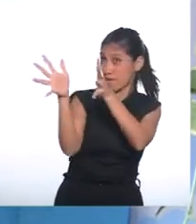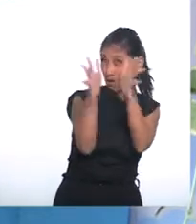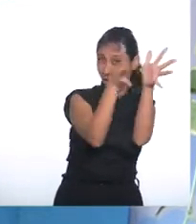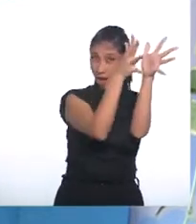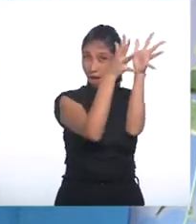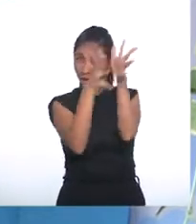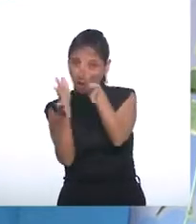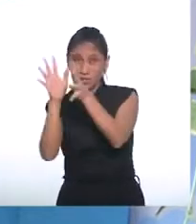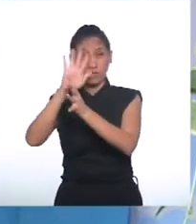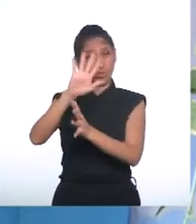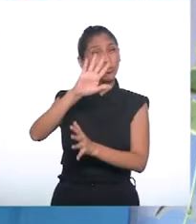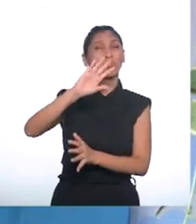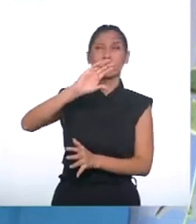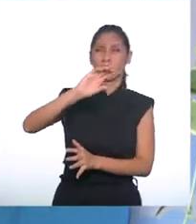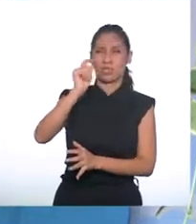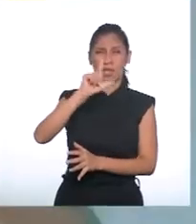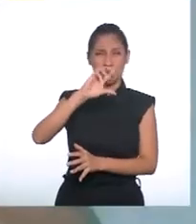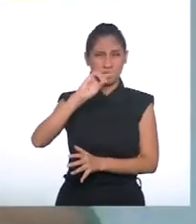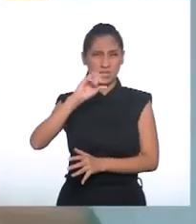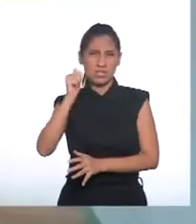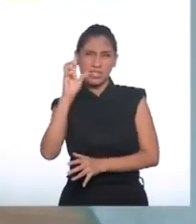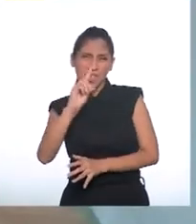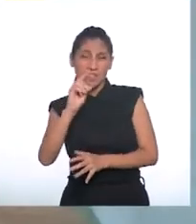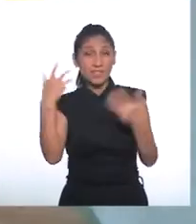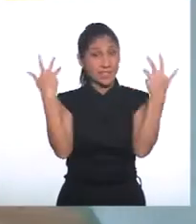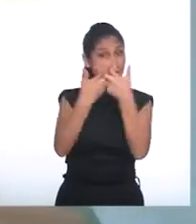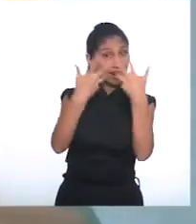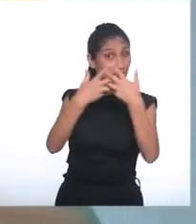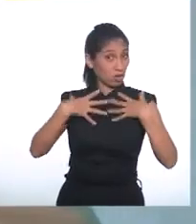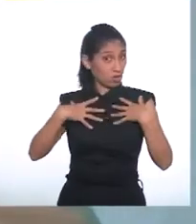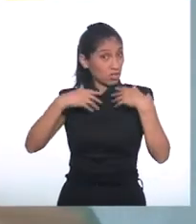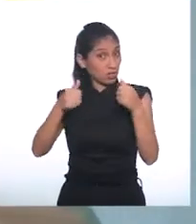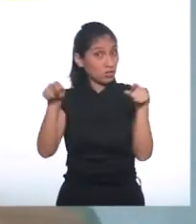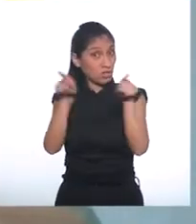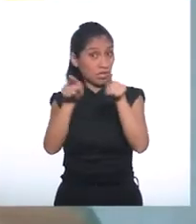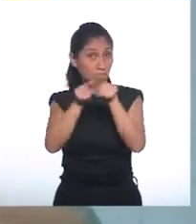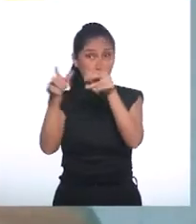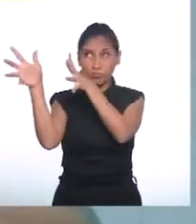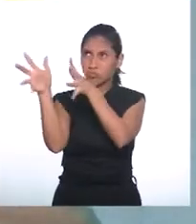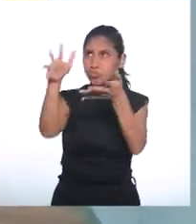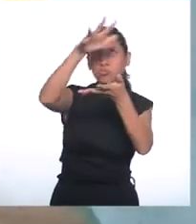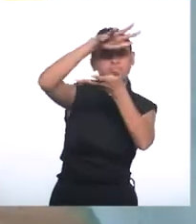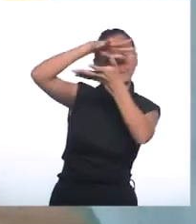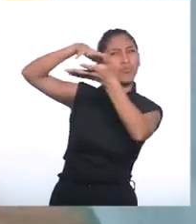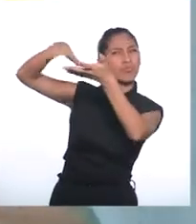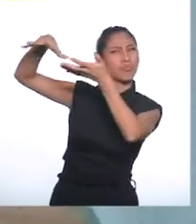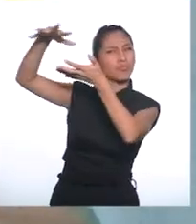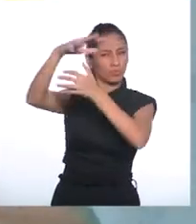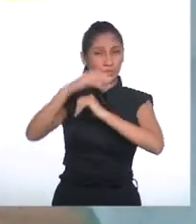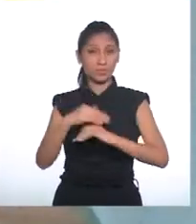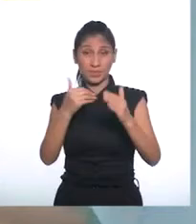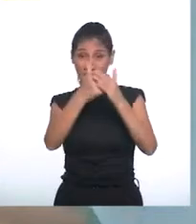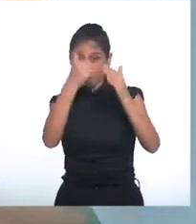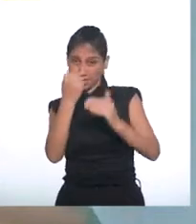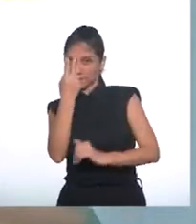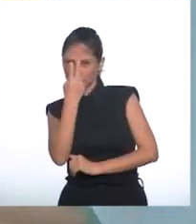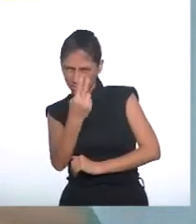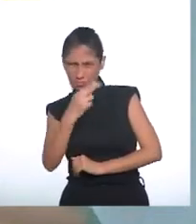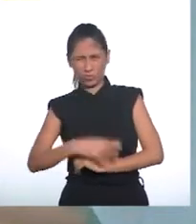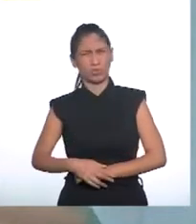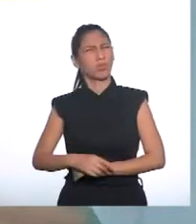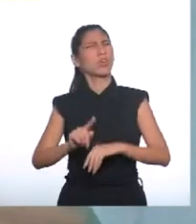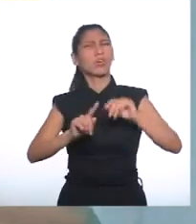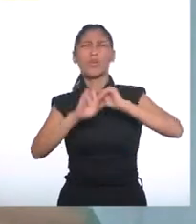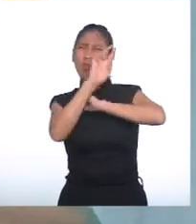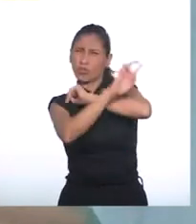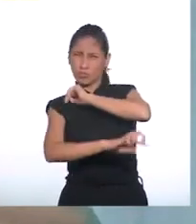en la salud y en el medio ambiente. Antes de la pausa habíamos establecido cuáles eran los países con mejor y peor calidad